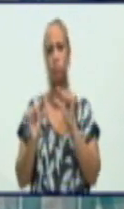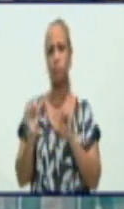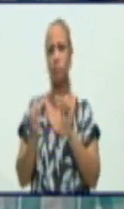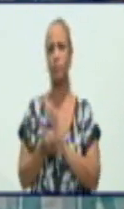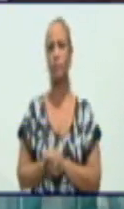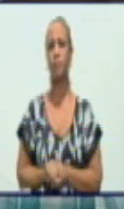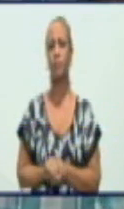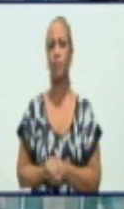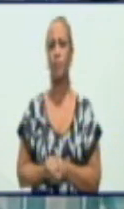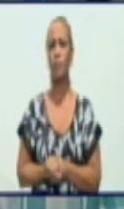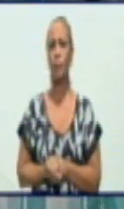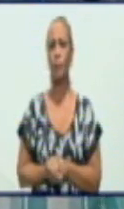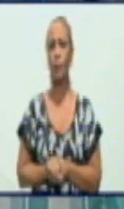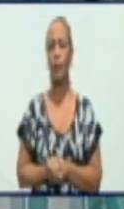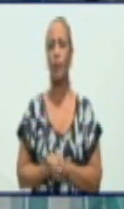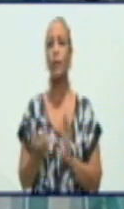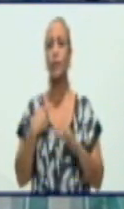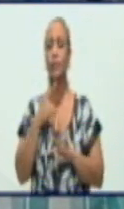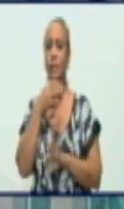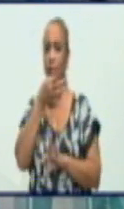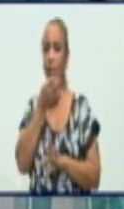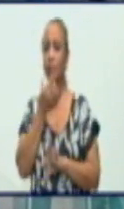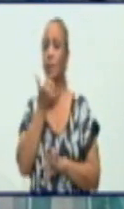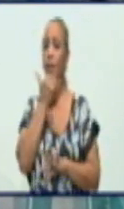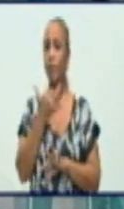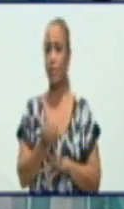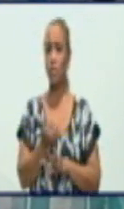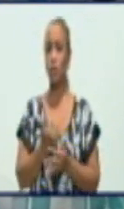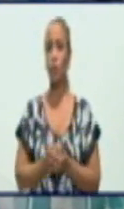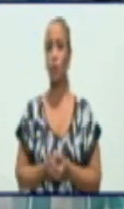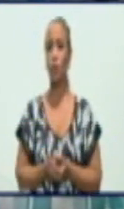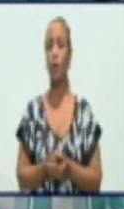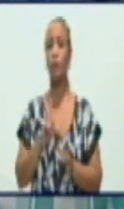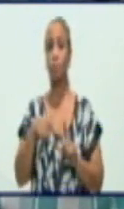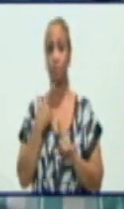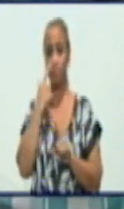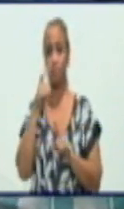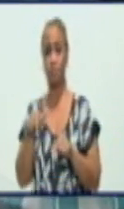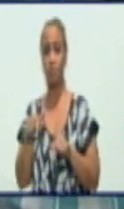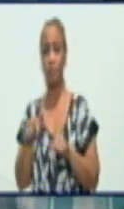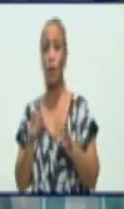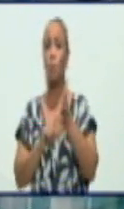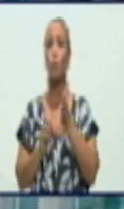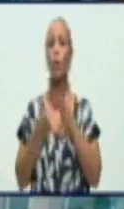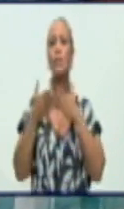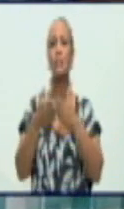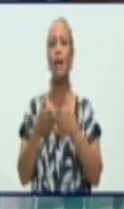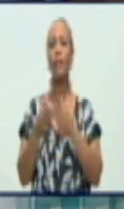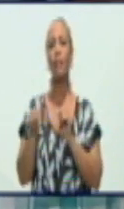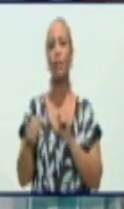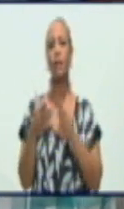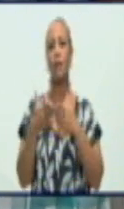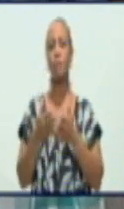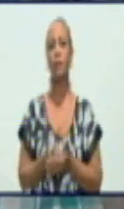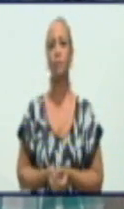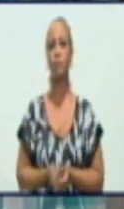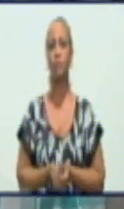dicen que la habitación es bastante evidente para la provincia de granma trae algún otro